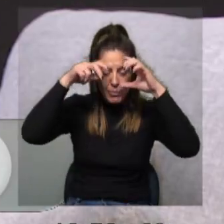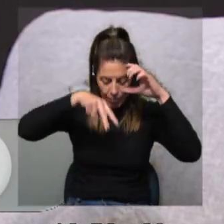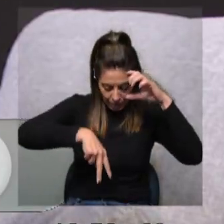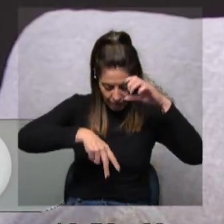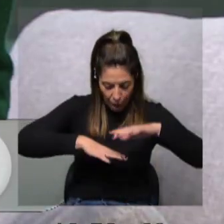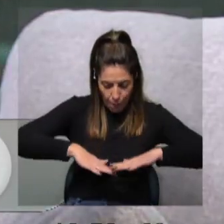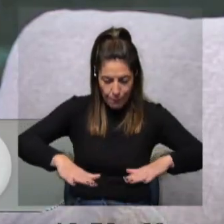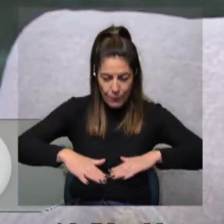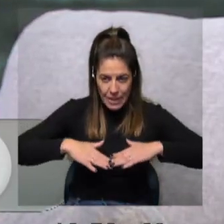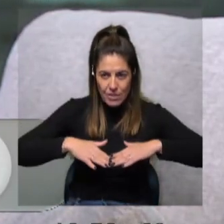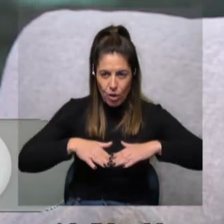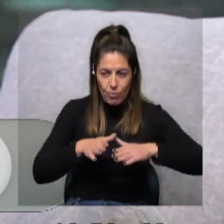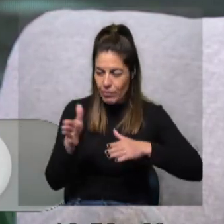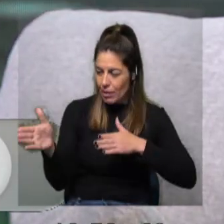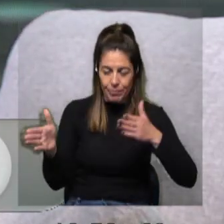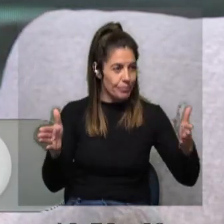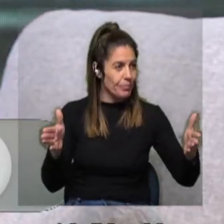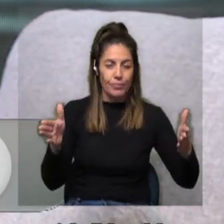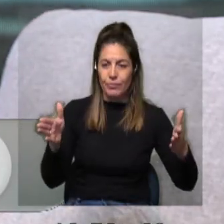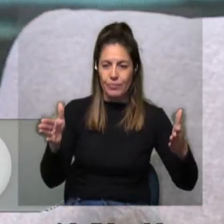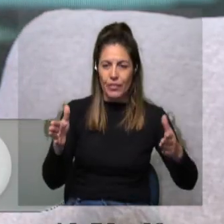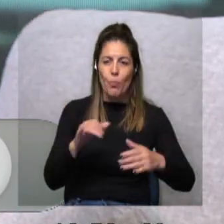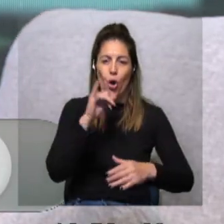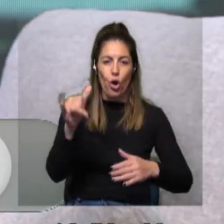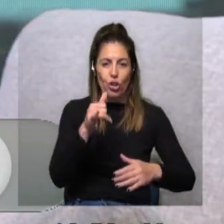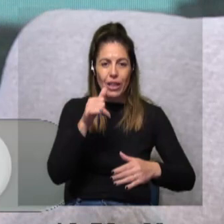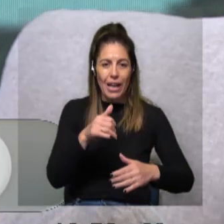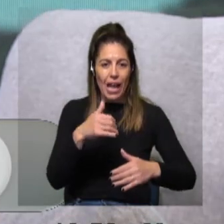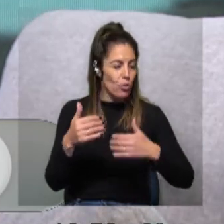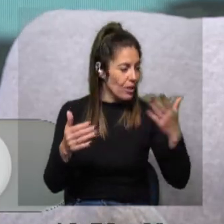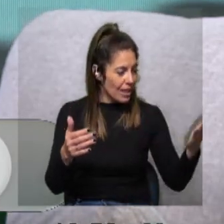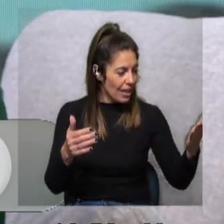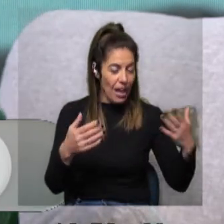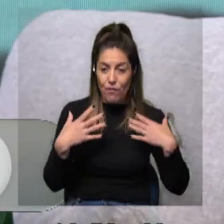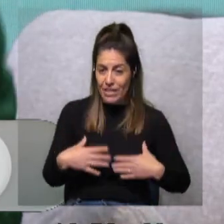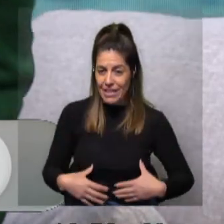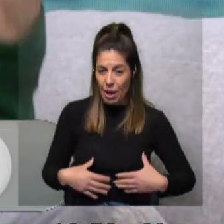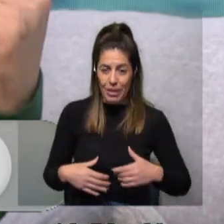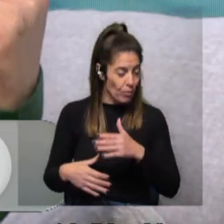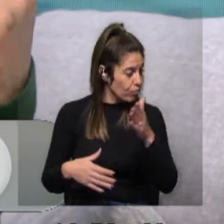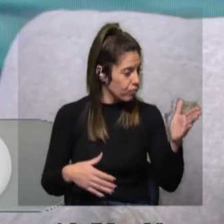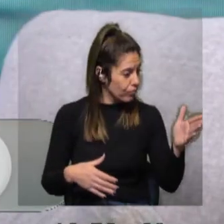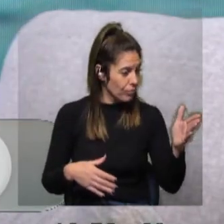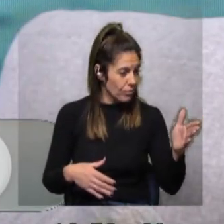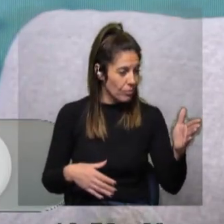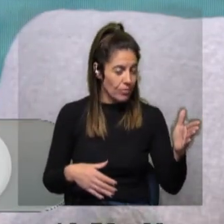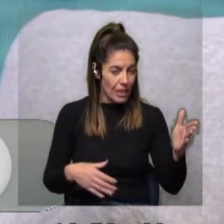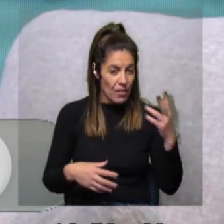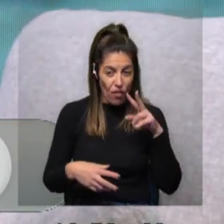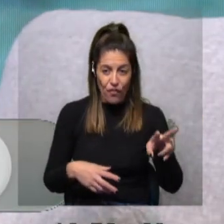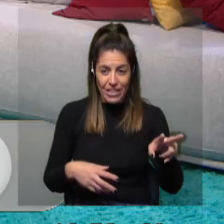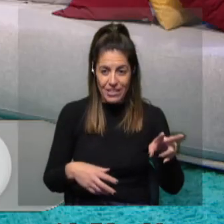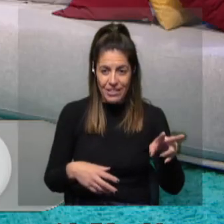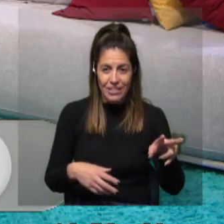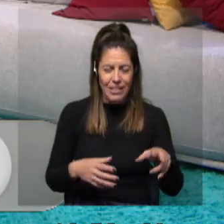el piso, mirás para los costados. Yo te puedo narrar algo y te digo a tu izquierda y vos físicamente buscás a la izquierda. Doy fe que